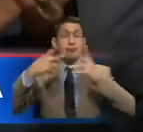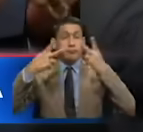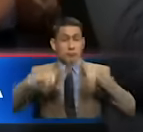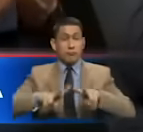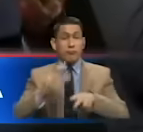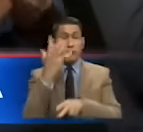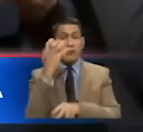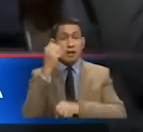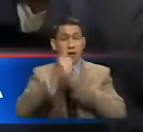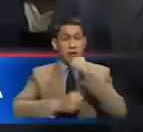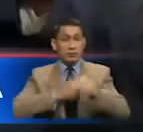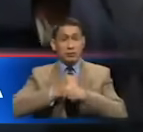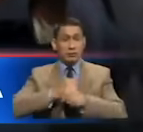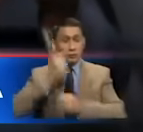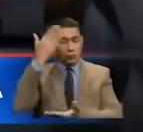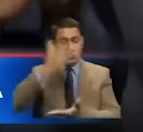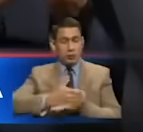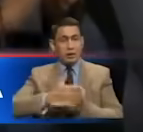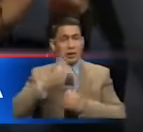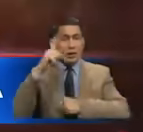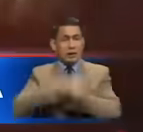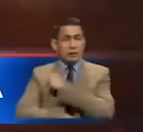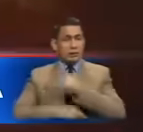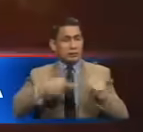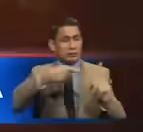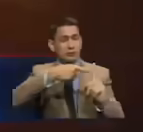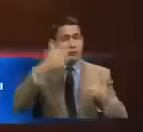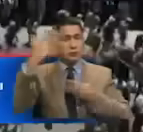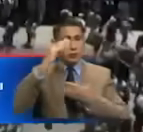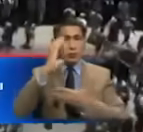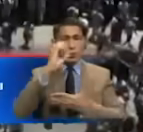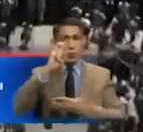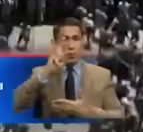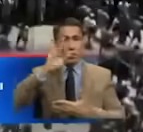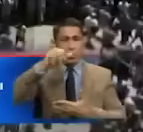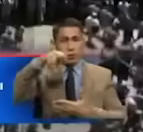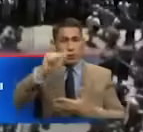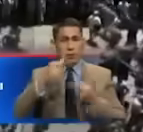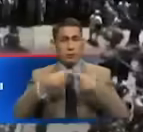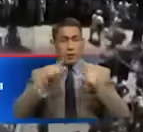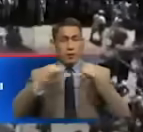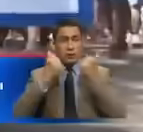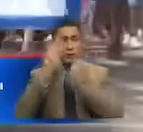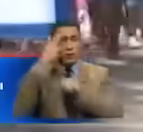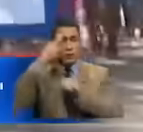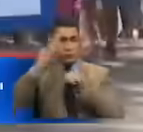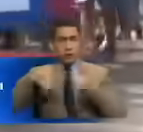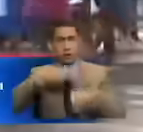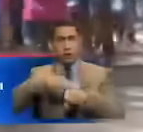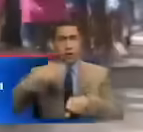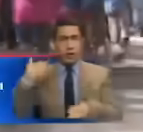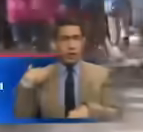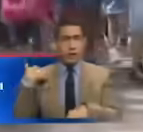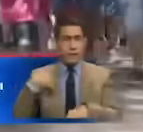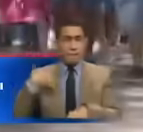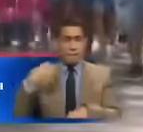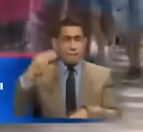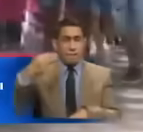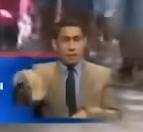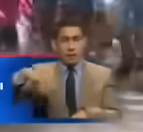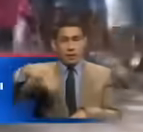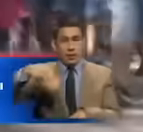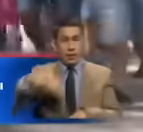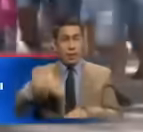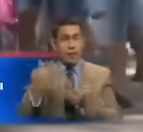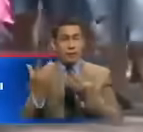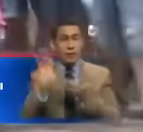15 años de la opositora María Corina Machado. El Congreso argentino inició este miércoles el debate sobre la Ley de Bases